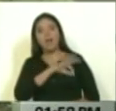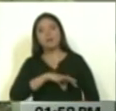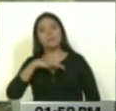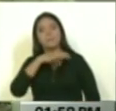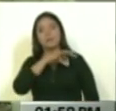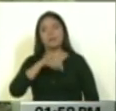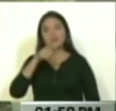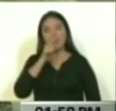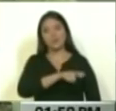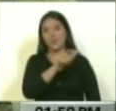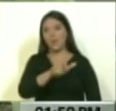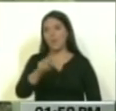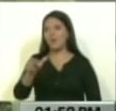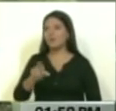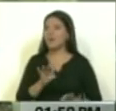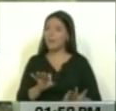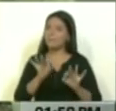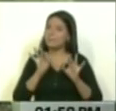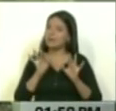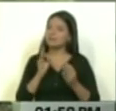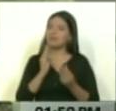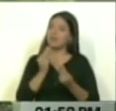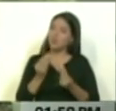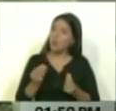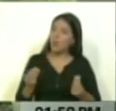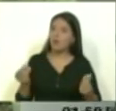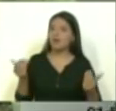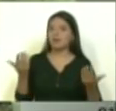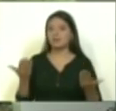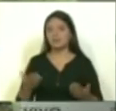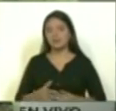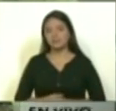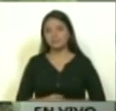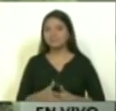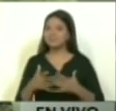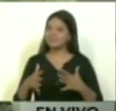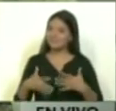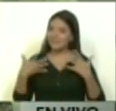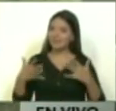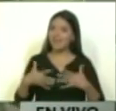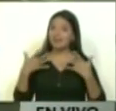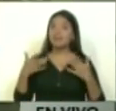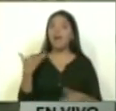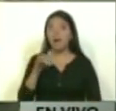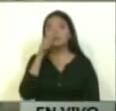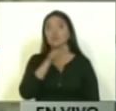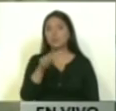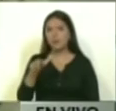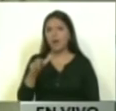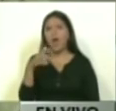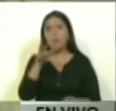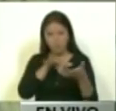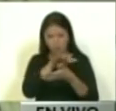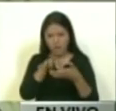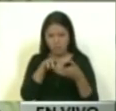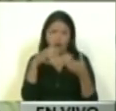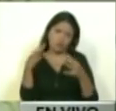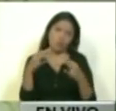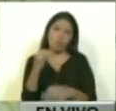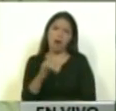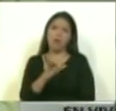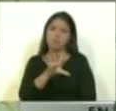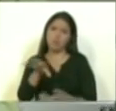Ese espíritu especial de nobleza, de alegría que tiene nuestro pueblo. Ah, problemas claro que hay en todos los países,